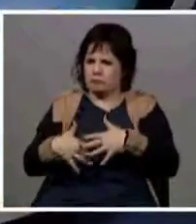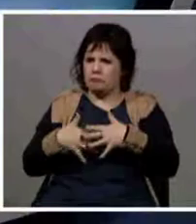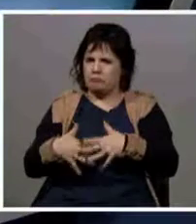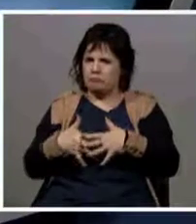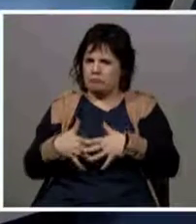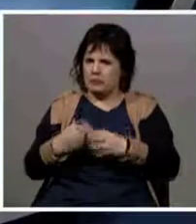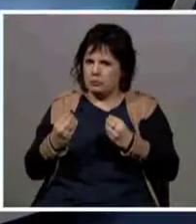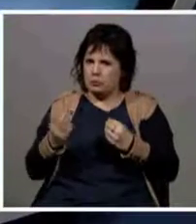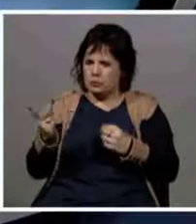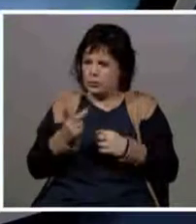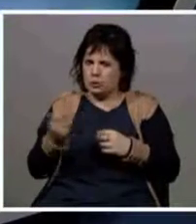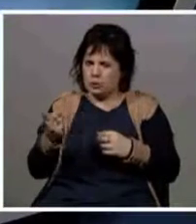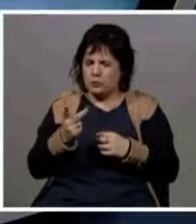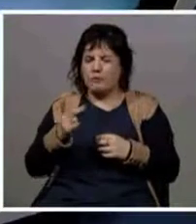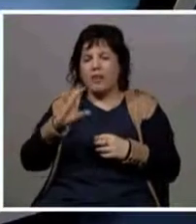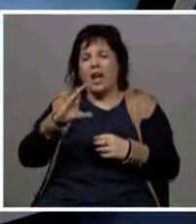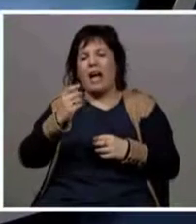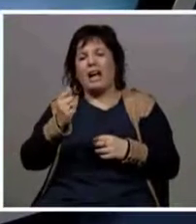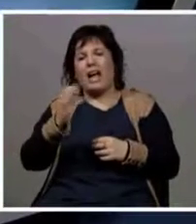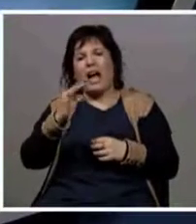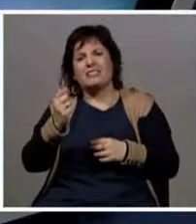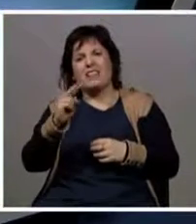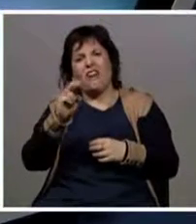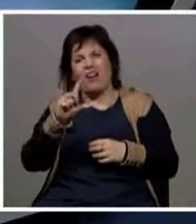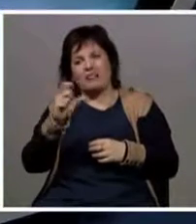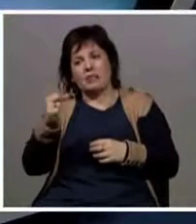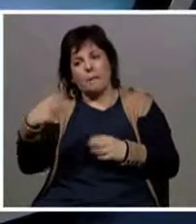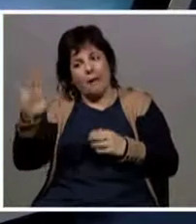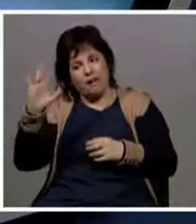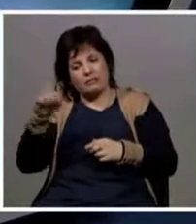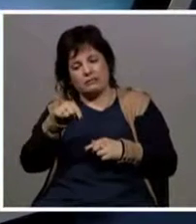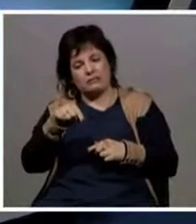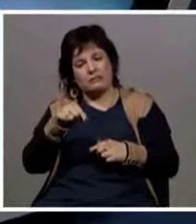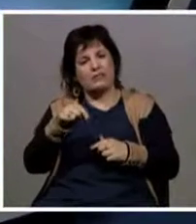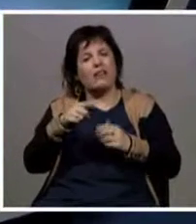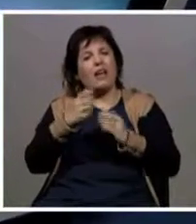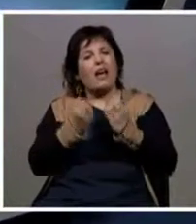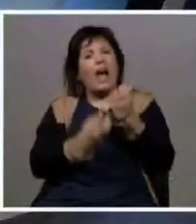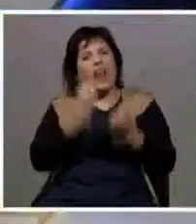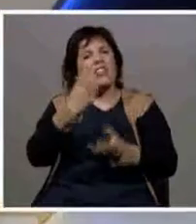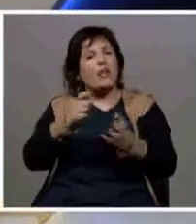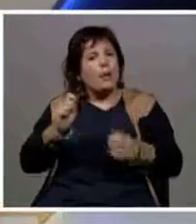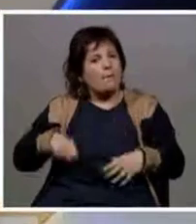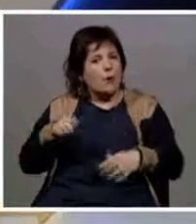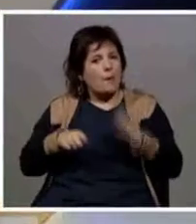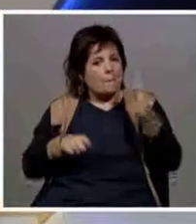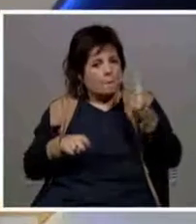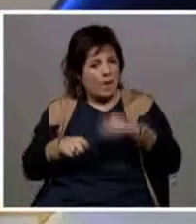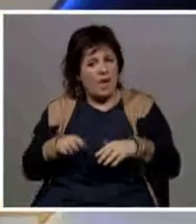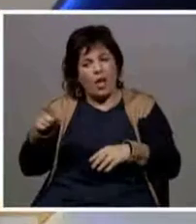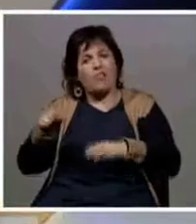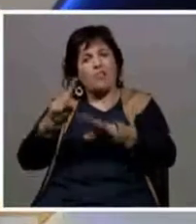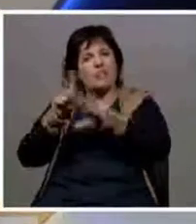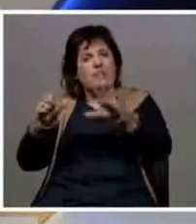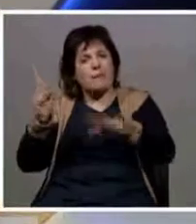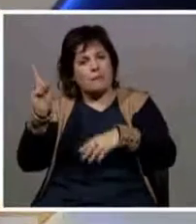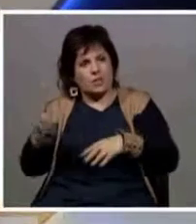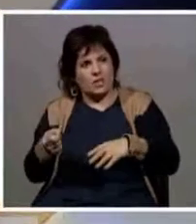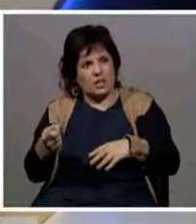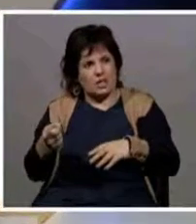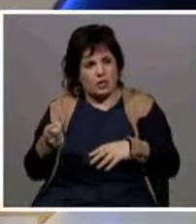este casa valle es mayor que jardines del hipódromo para que ustedes tengan una idea es de un 17 por ciento